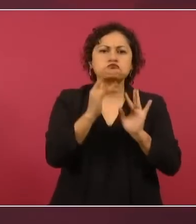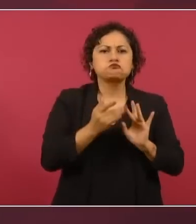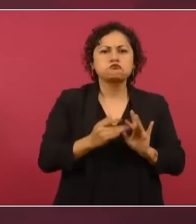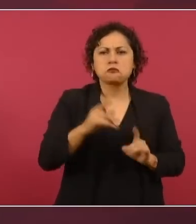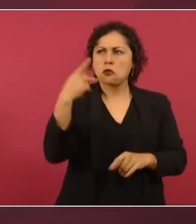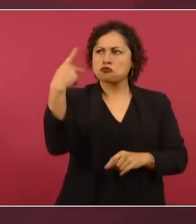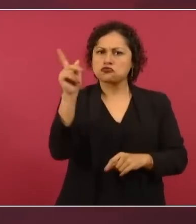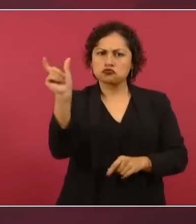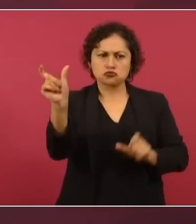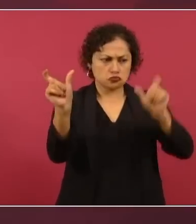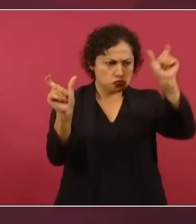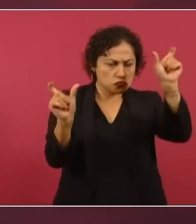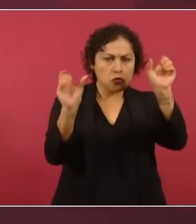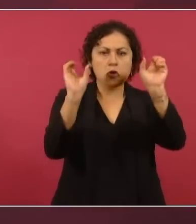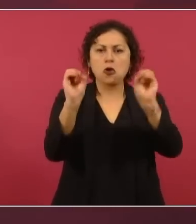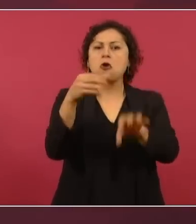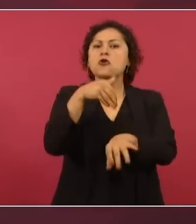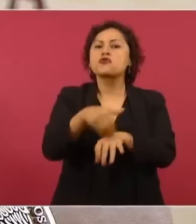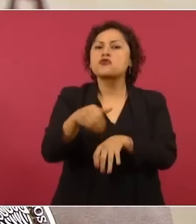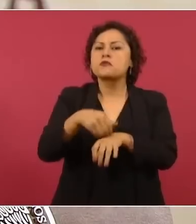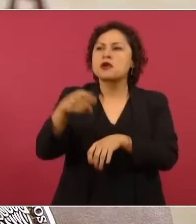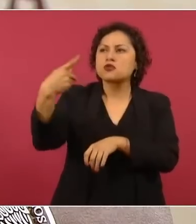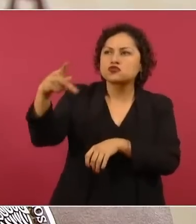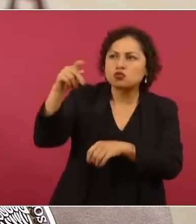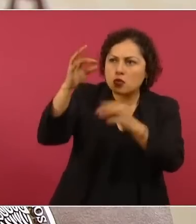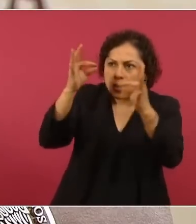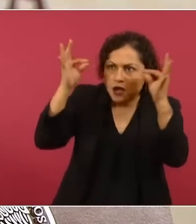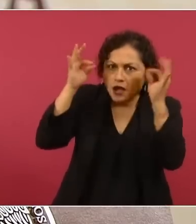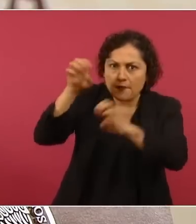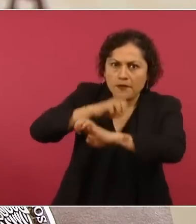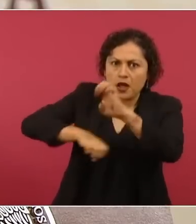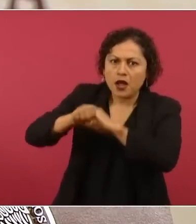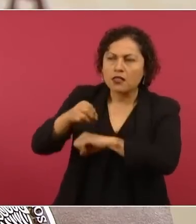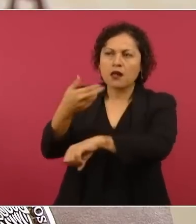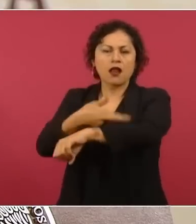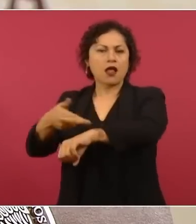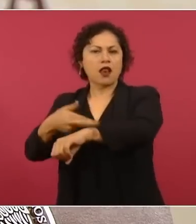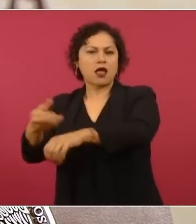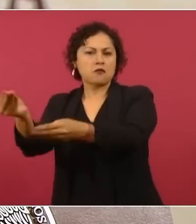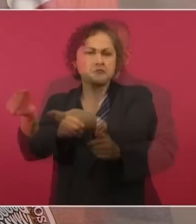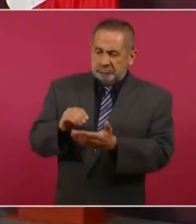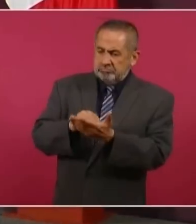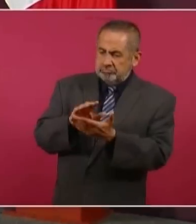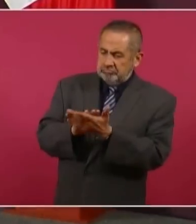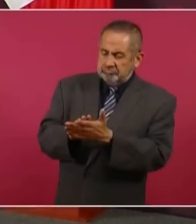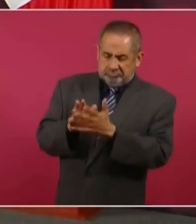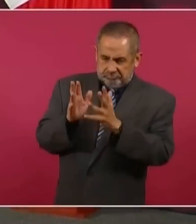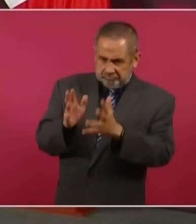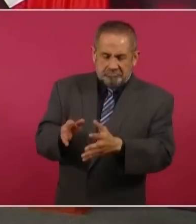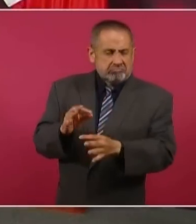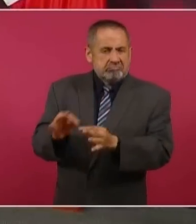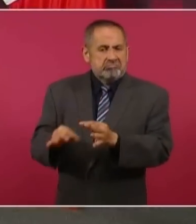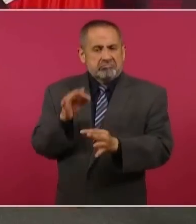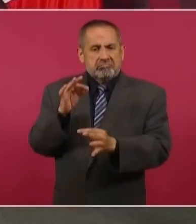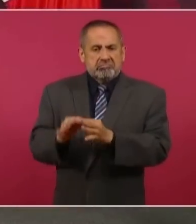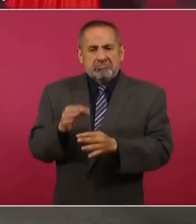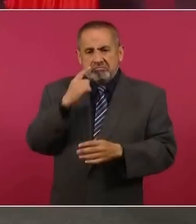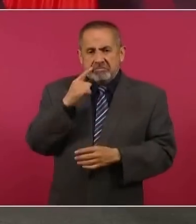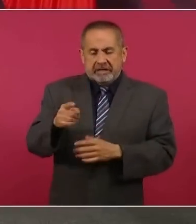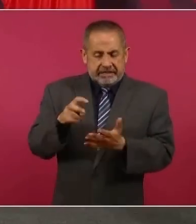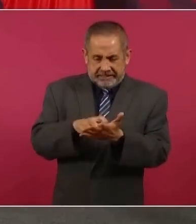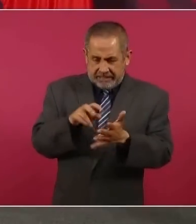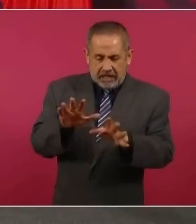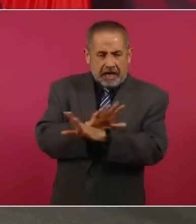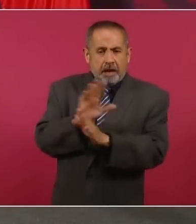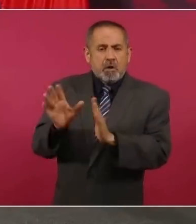El secretario de Gobernación, Adán Augusto López, señaló que el presidente Andrés Manuel López Obrador está en aislamiento y bajo